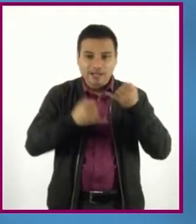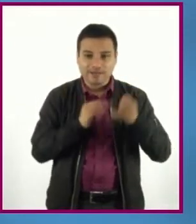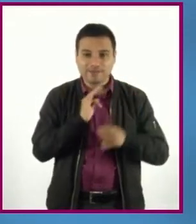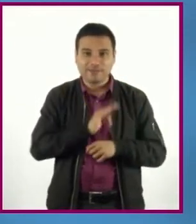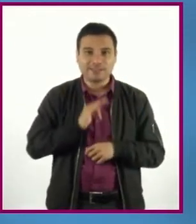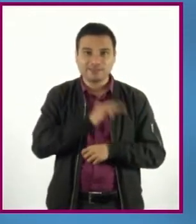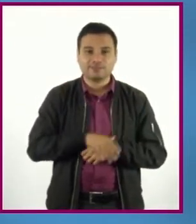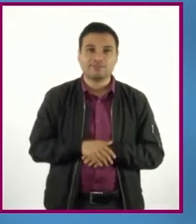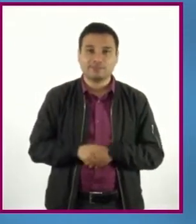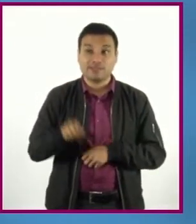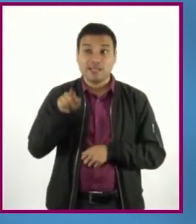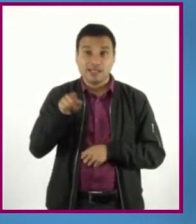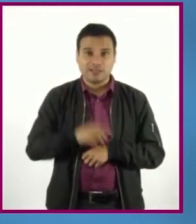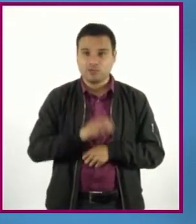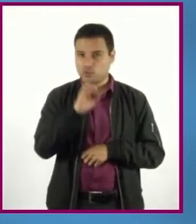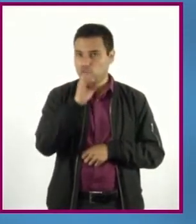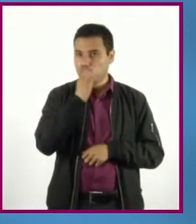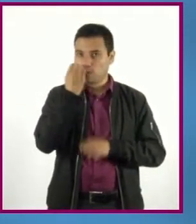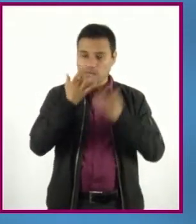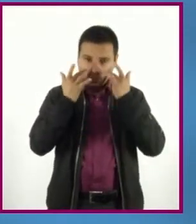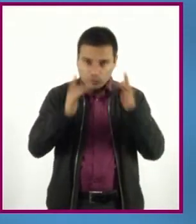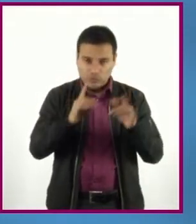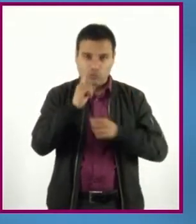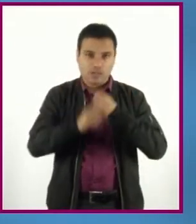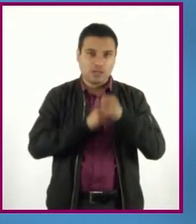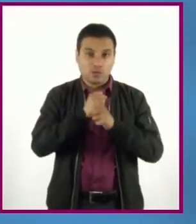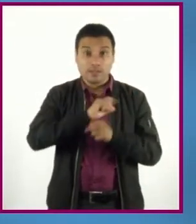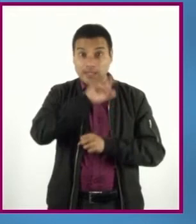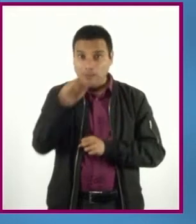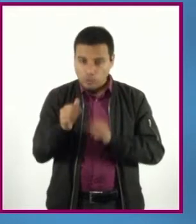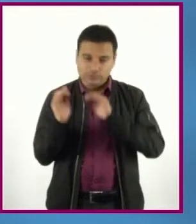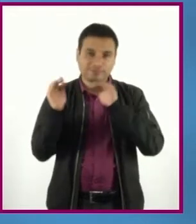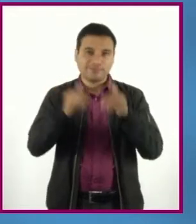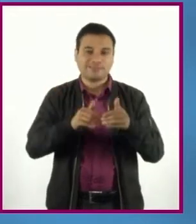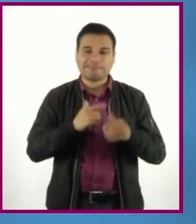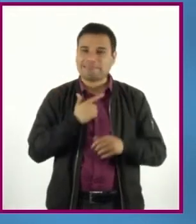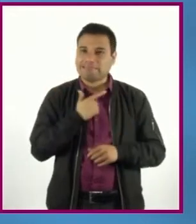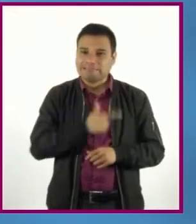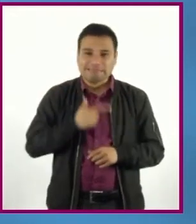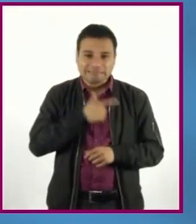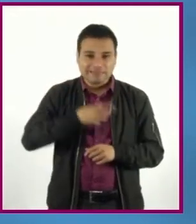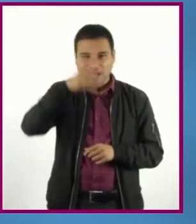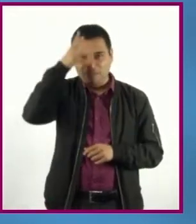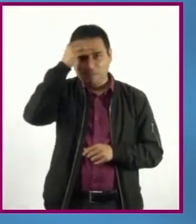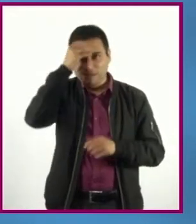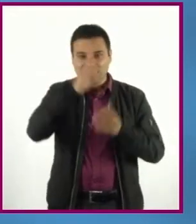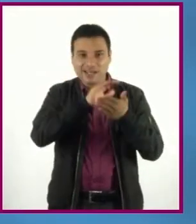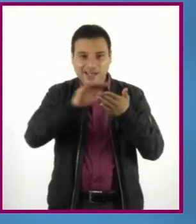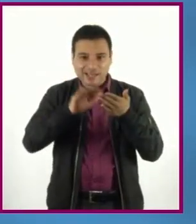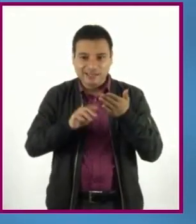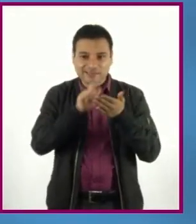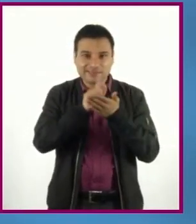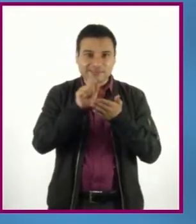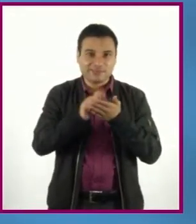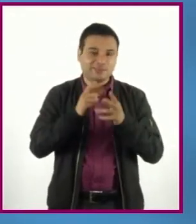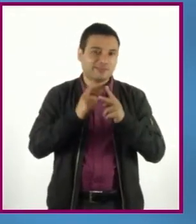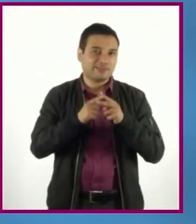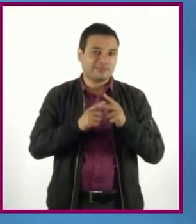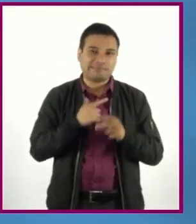la escuela durante 1 año, pero ha vuelto y le encanta aprender a leer, escribir y las